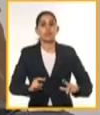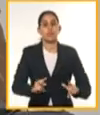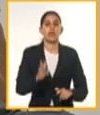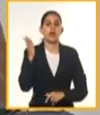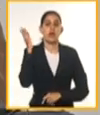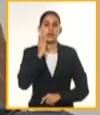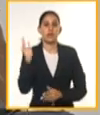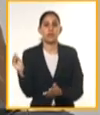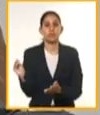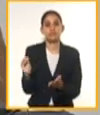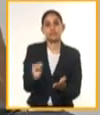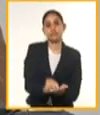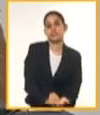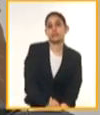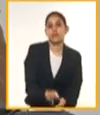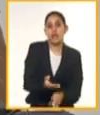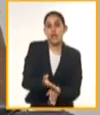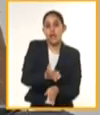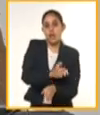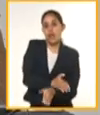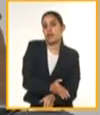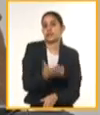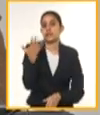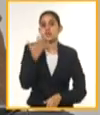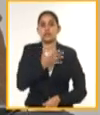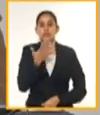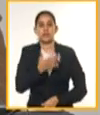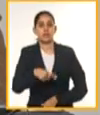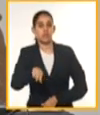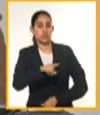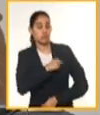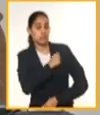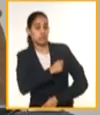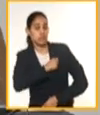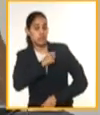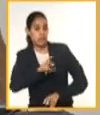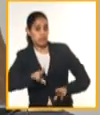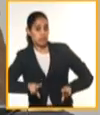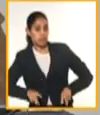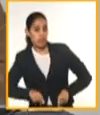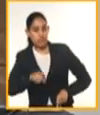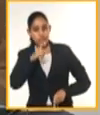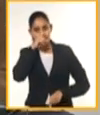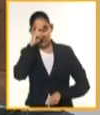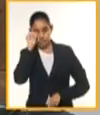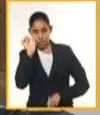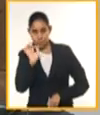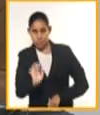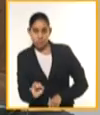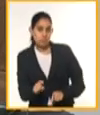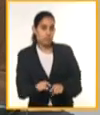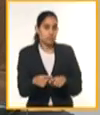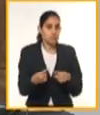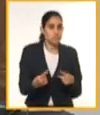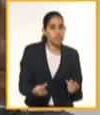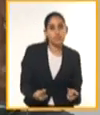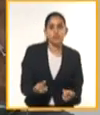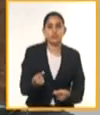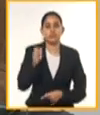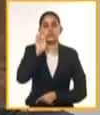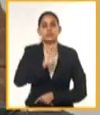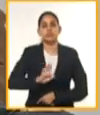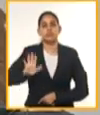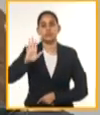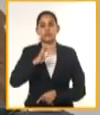personajes que eran de la conveniencia, primero que todo, del propio Washington. Y porque Bruselas los aceptó. La Unión Europea aceptó lo que